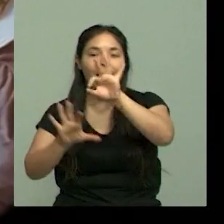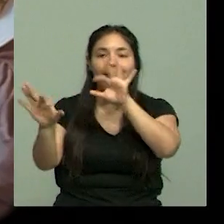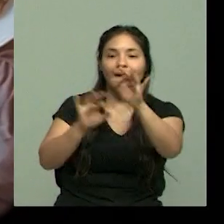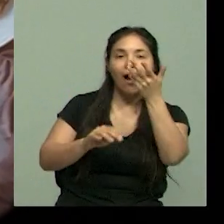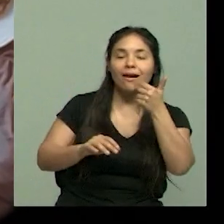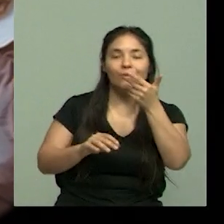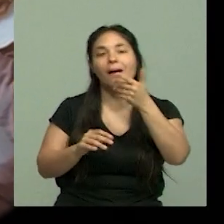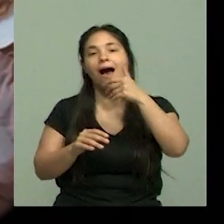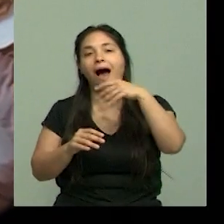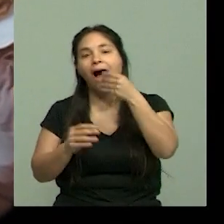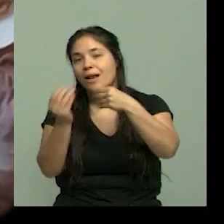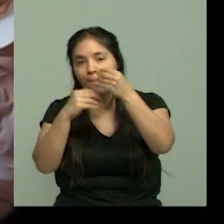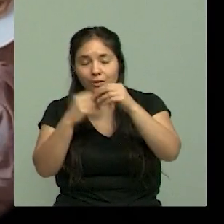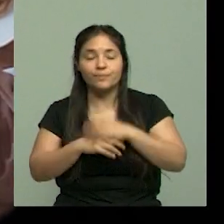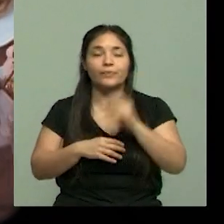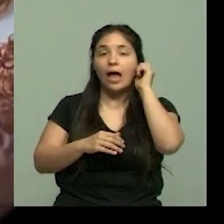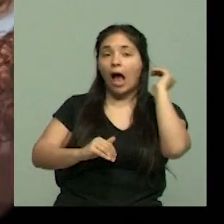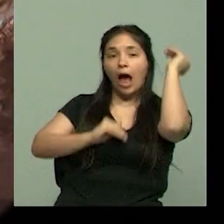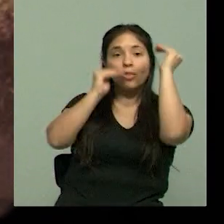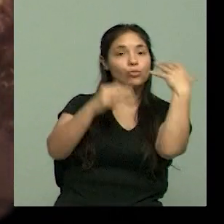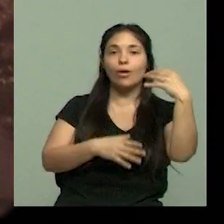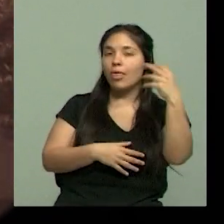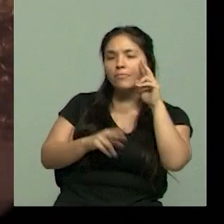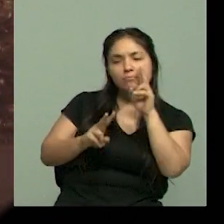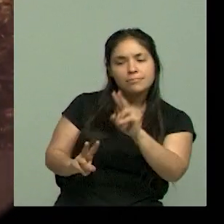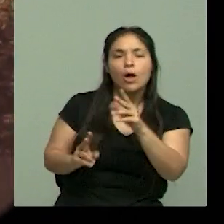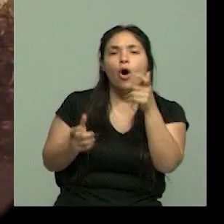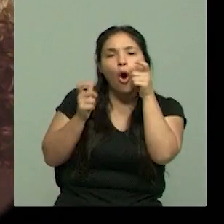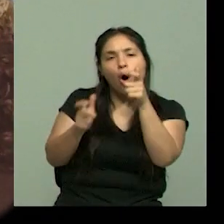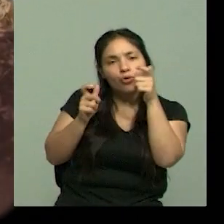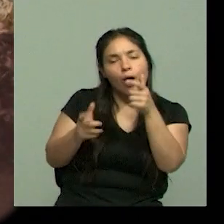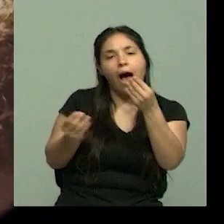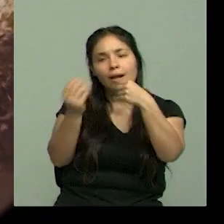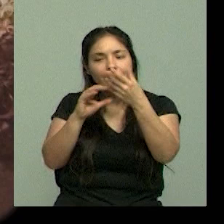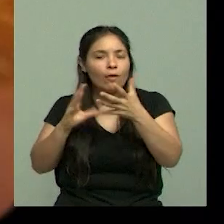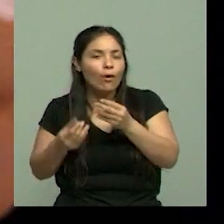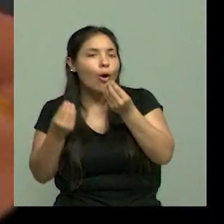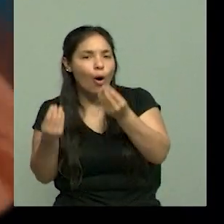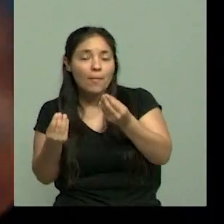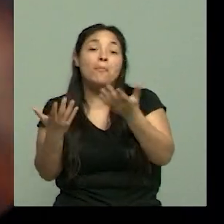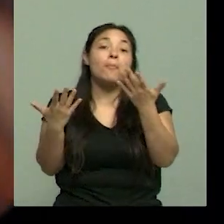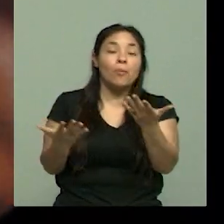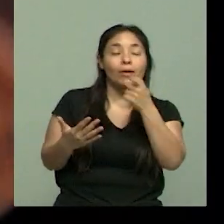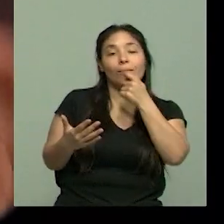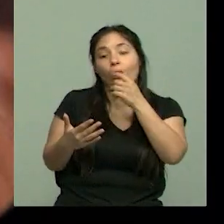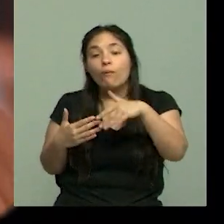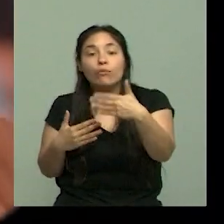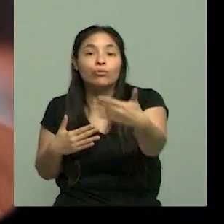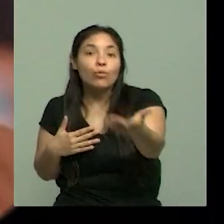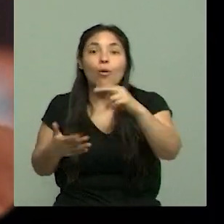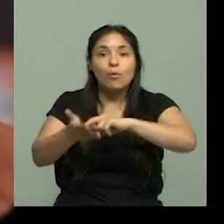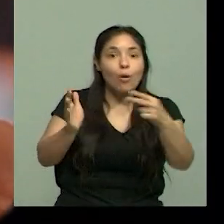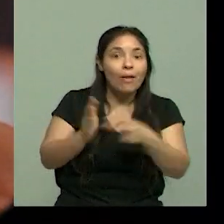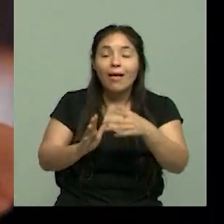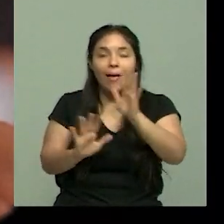adultos deben prestar mucha atención a la forma en que los jóvenes se alimentan y así evitar problemas que pueden traer importantes consecuencias a